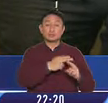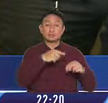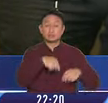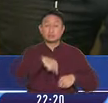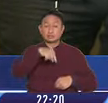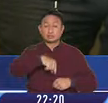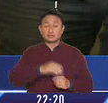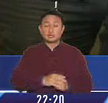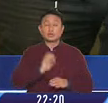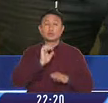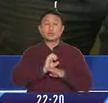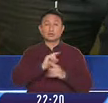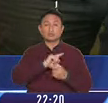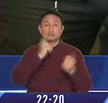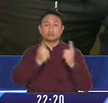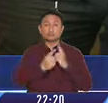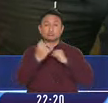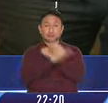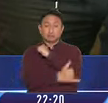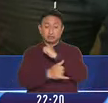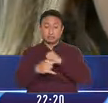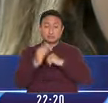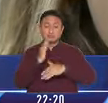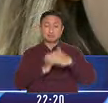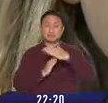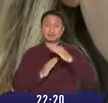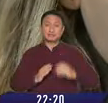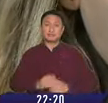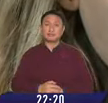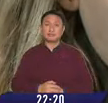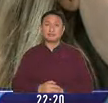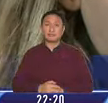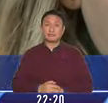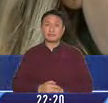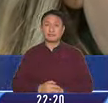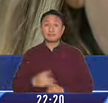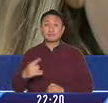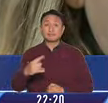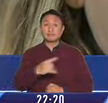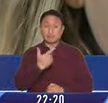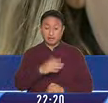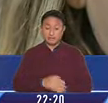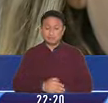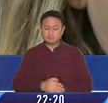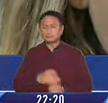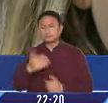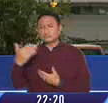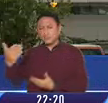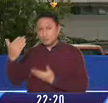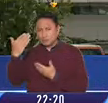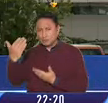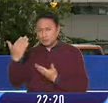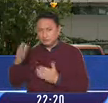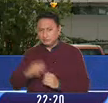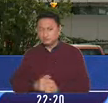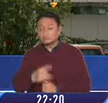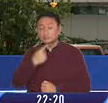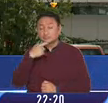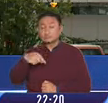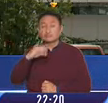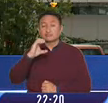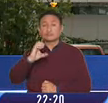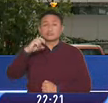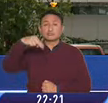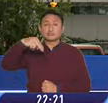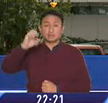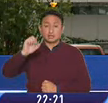quiso hacer de Ecuador un país de paz. Posterior a estas sentidas palabras, se abordó el tema político, en donde dijeron que el Consejo